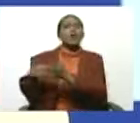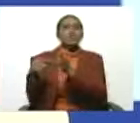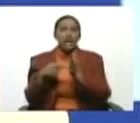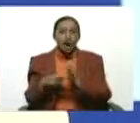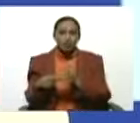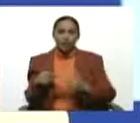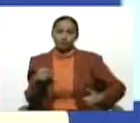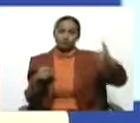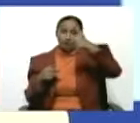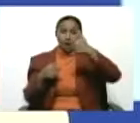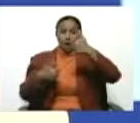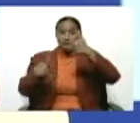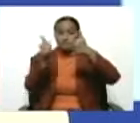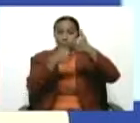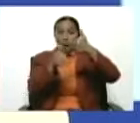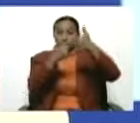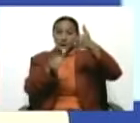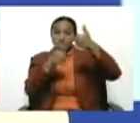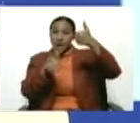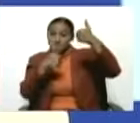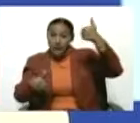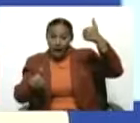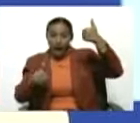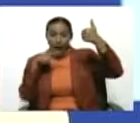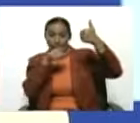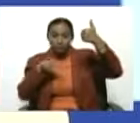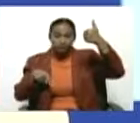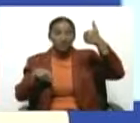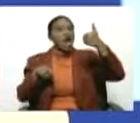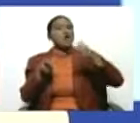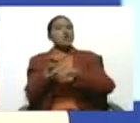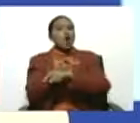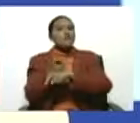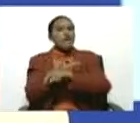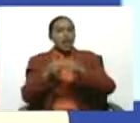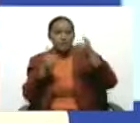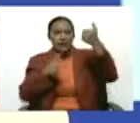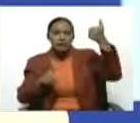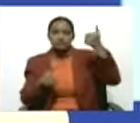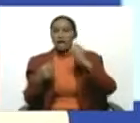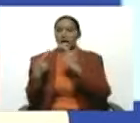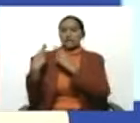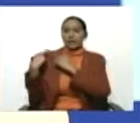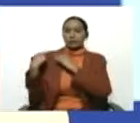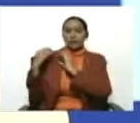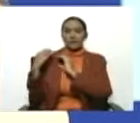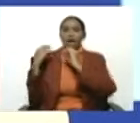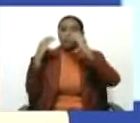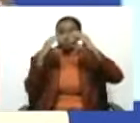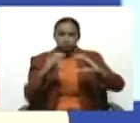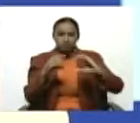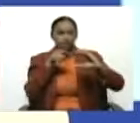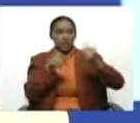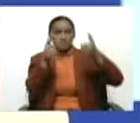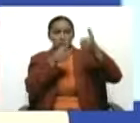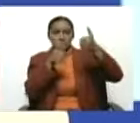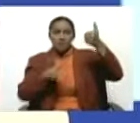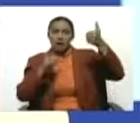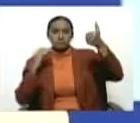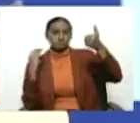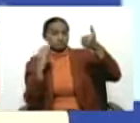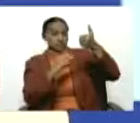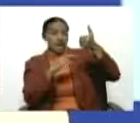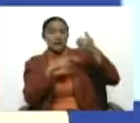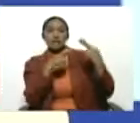y esto es en cuanto a responsabilidad y entonces la deuda del